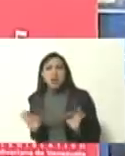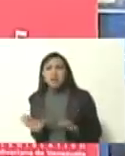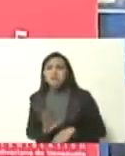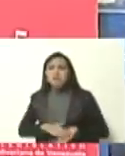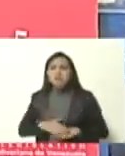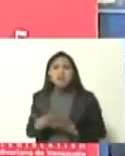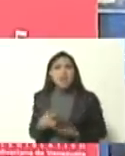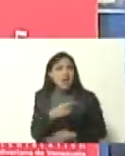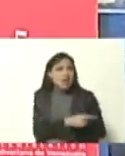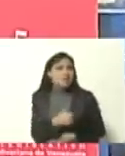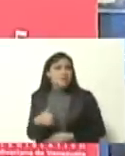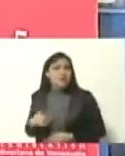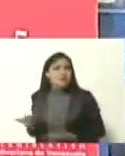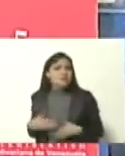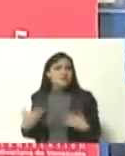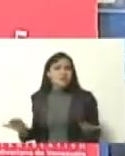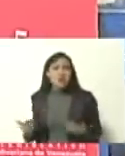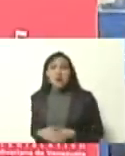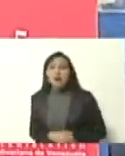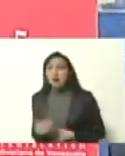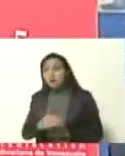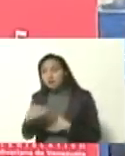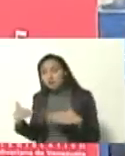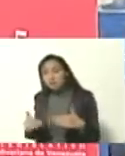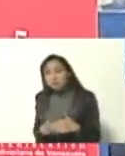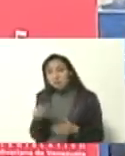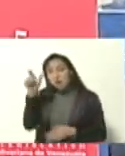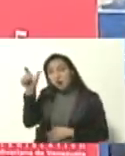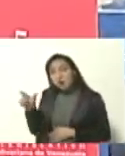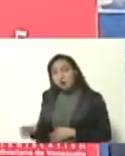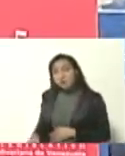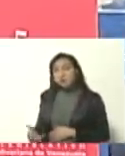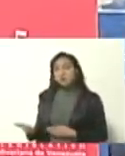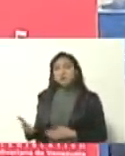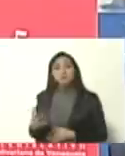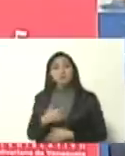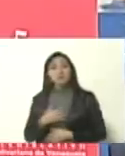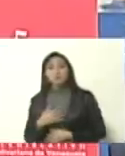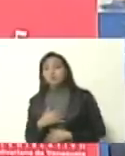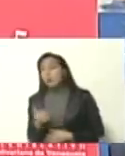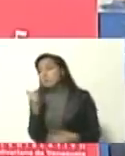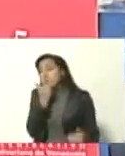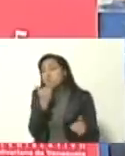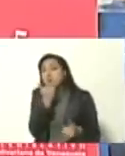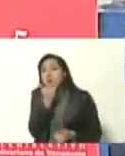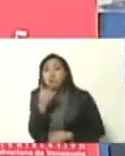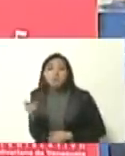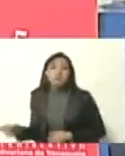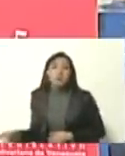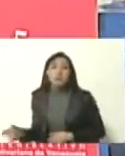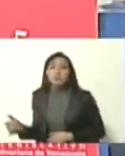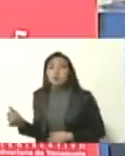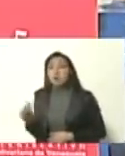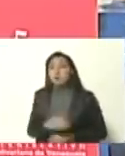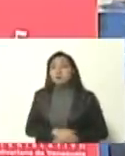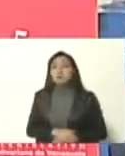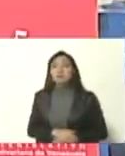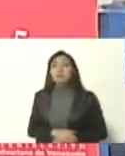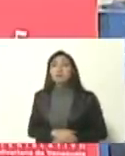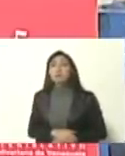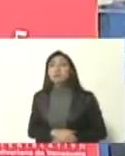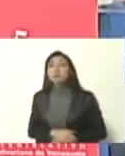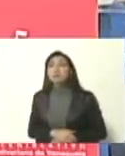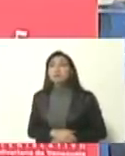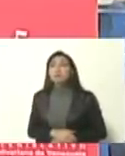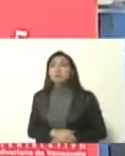pasó lo que ellos querían hacer, que fue esconder a este señor frente al fracaso, nuevo fracaso de una operación de Iván Duque. Y